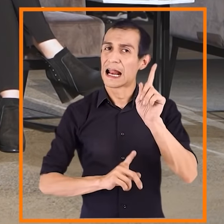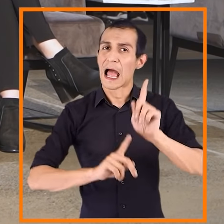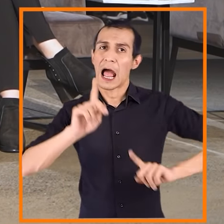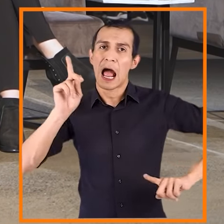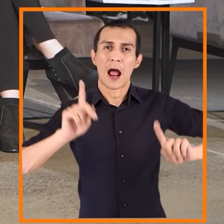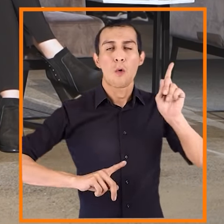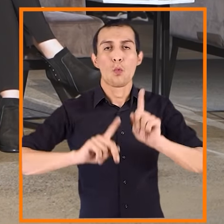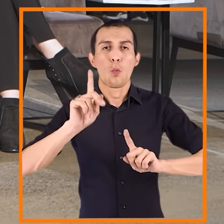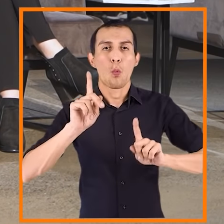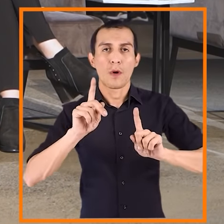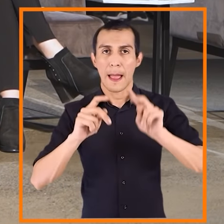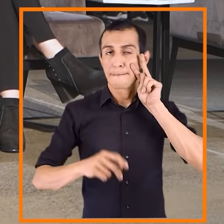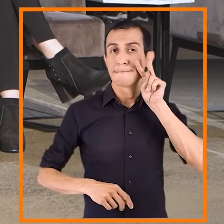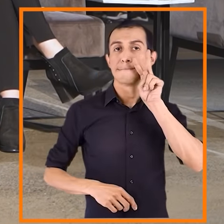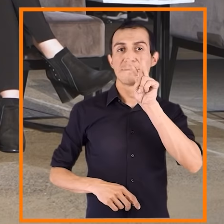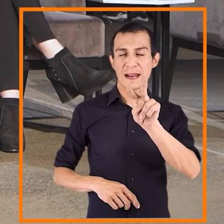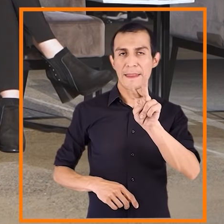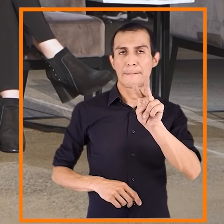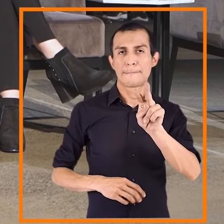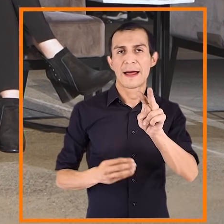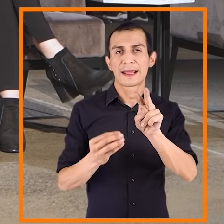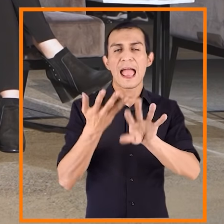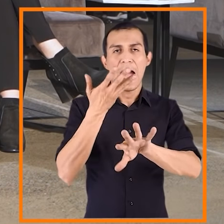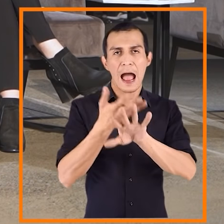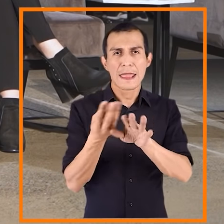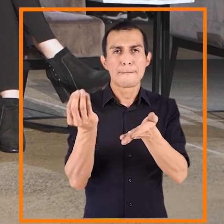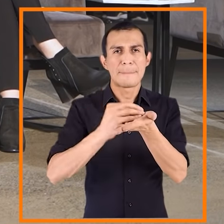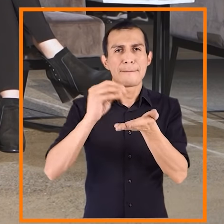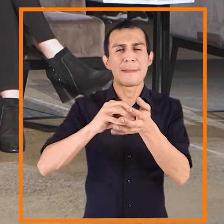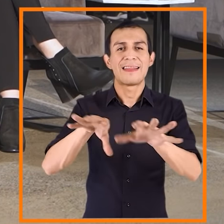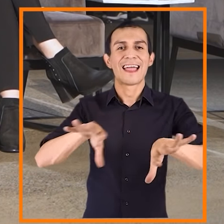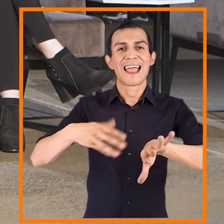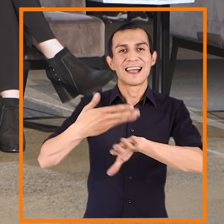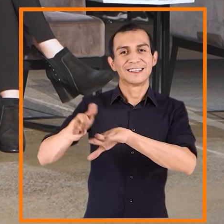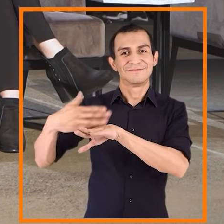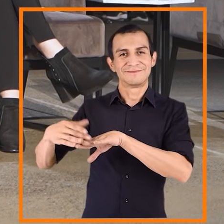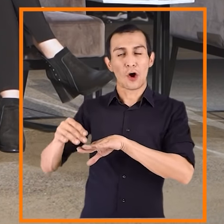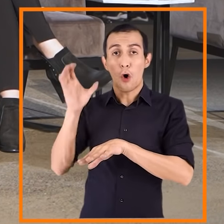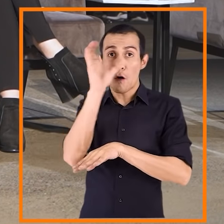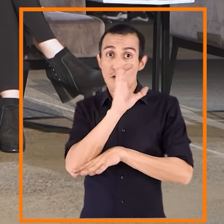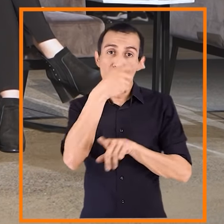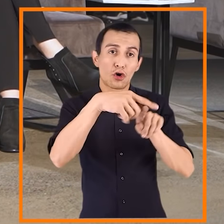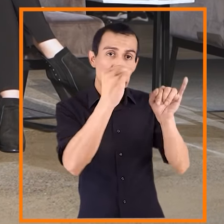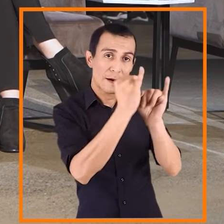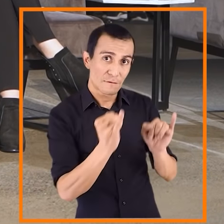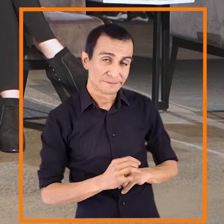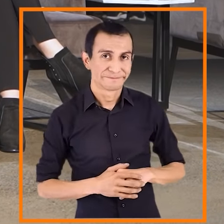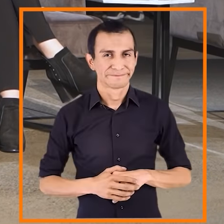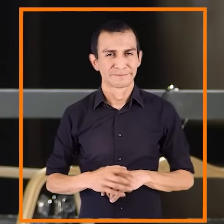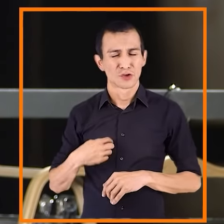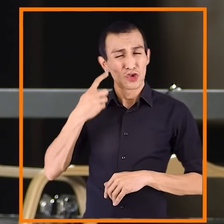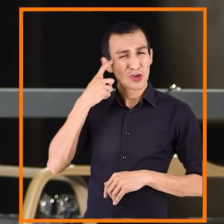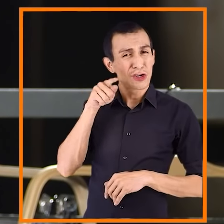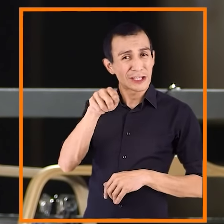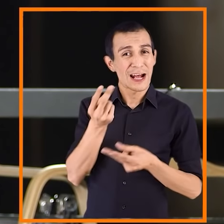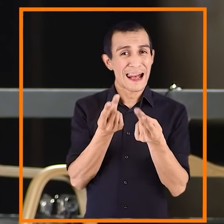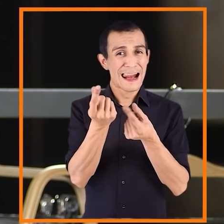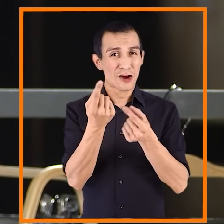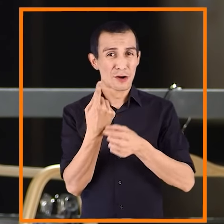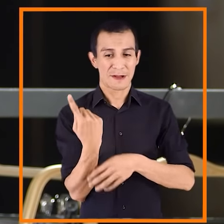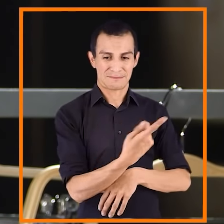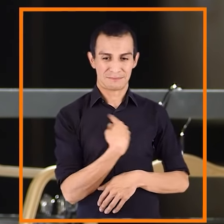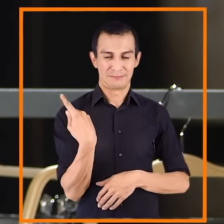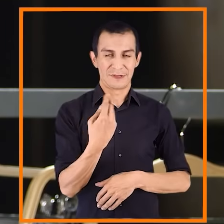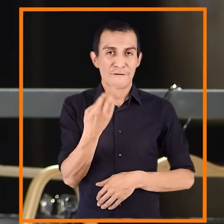necesitan alguna mirada para ir teniendo un poquito más de materia prima o buscando nuevas alternativas. Yo creo que en eso la economía